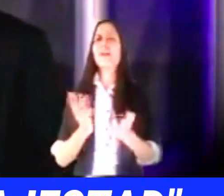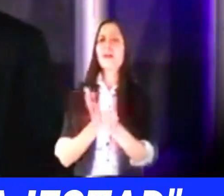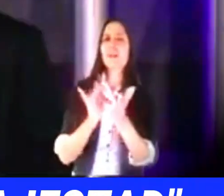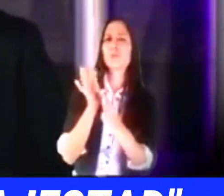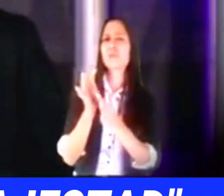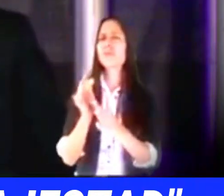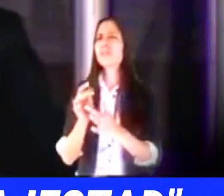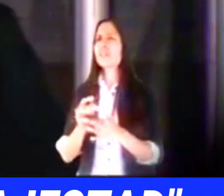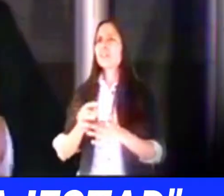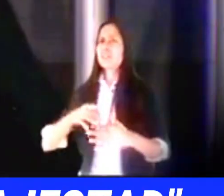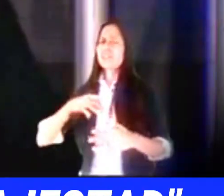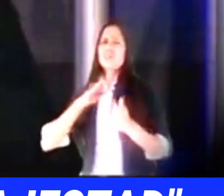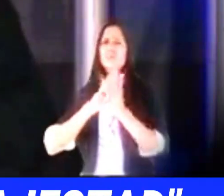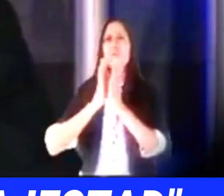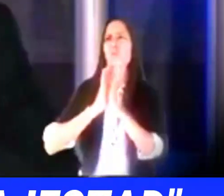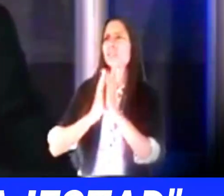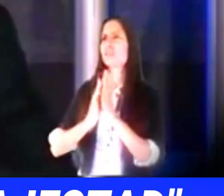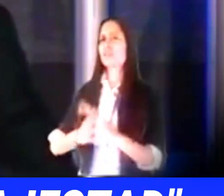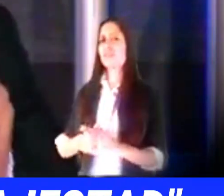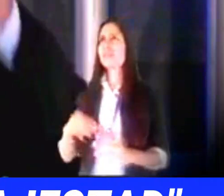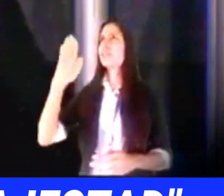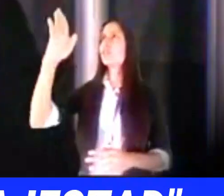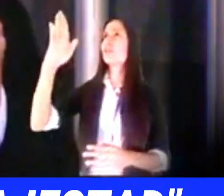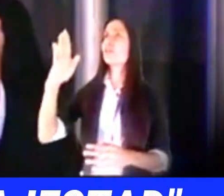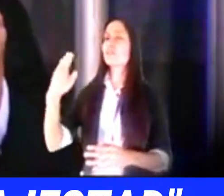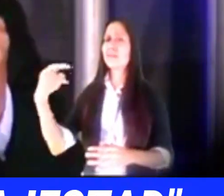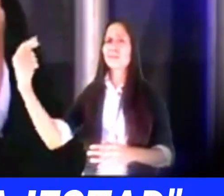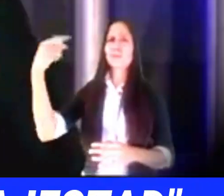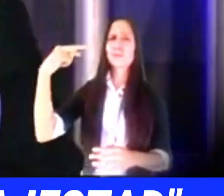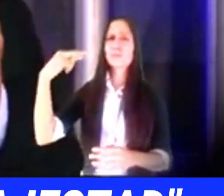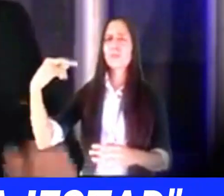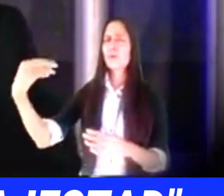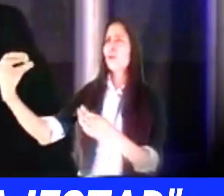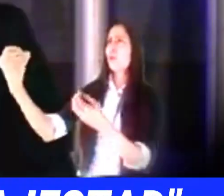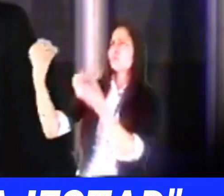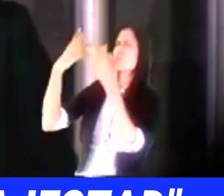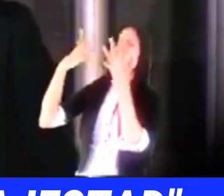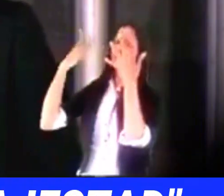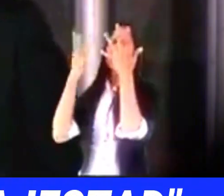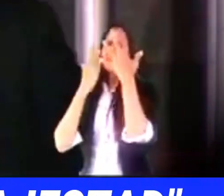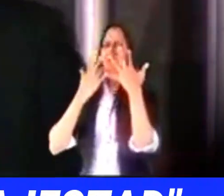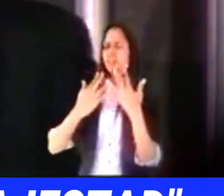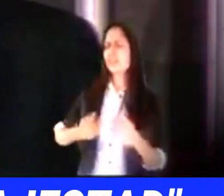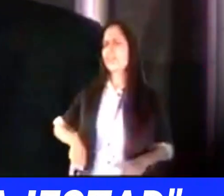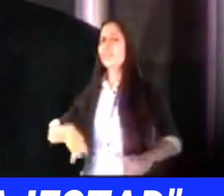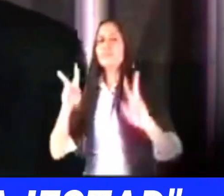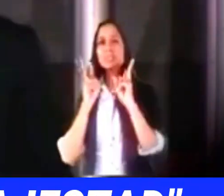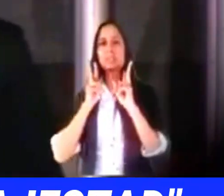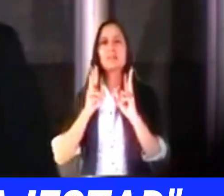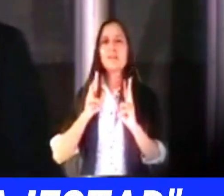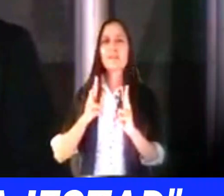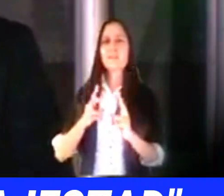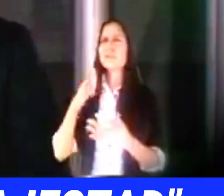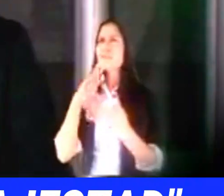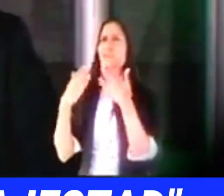en el mundo, pero se apareció Cristo y nos dio vida y vida en abundancia. Por eso es que yo quiero que en esta